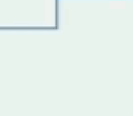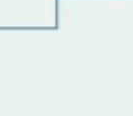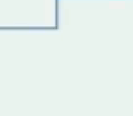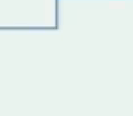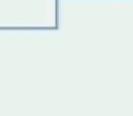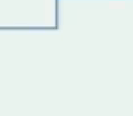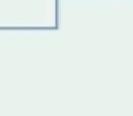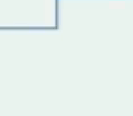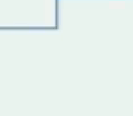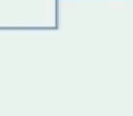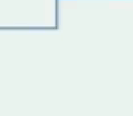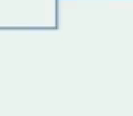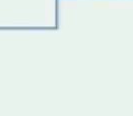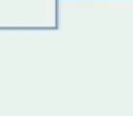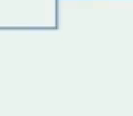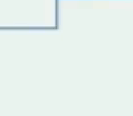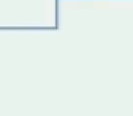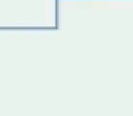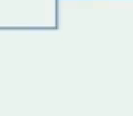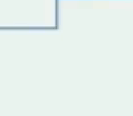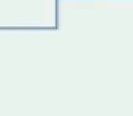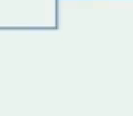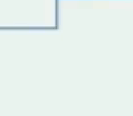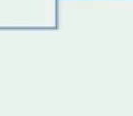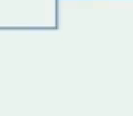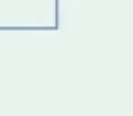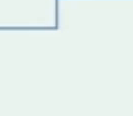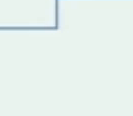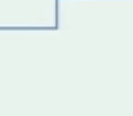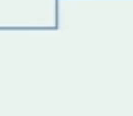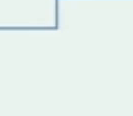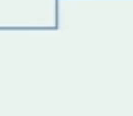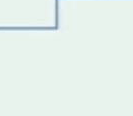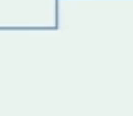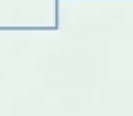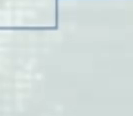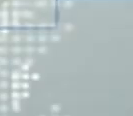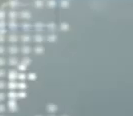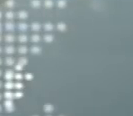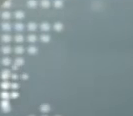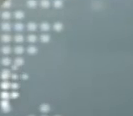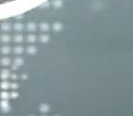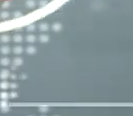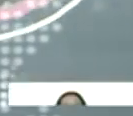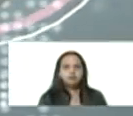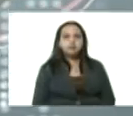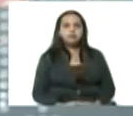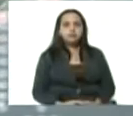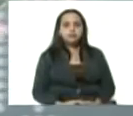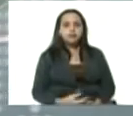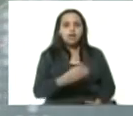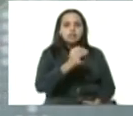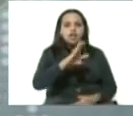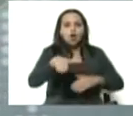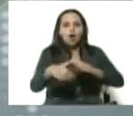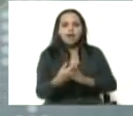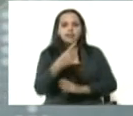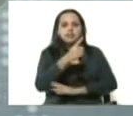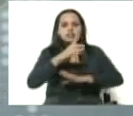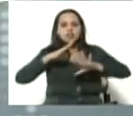distribución por edades de los casos, entre 0 y 19 años está concentrado